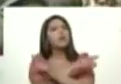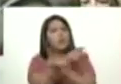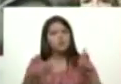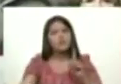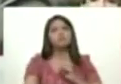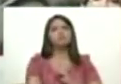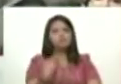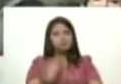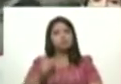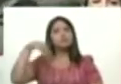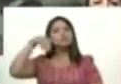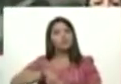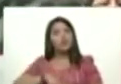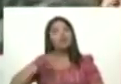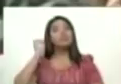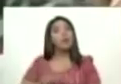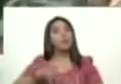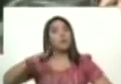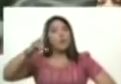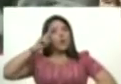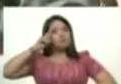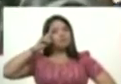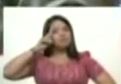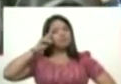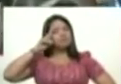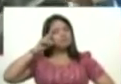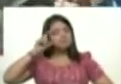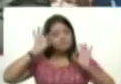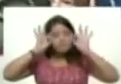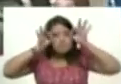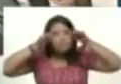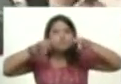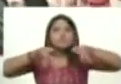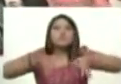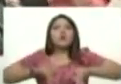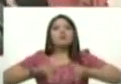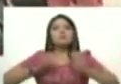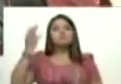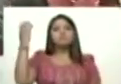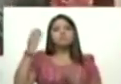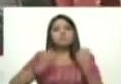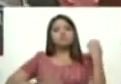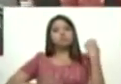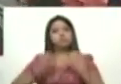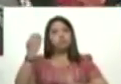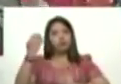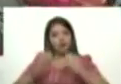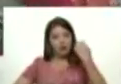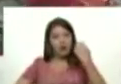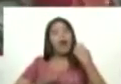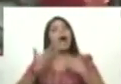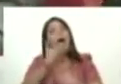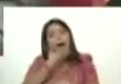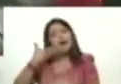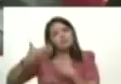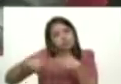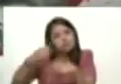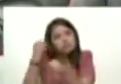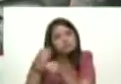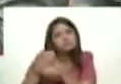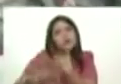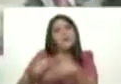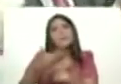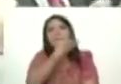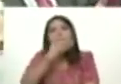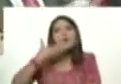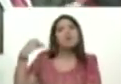nos obliga a la rectificación, que nos obliga a la corrección, que nos obliga a hacer mejor las cosas, con